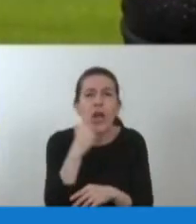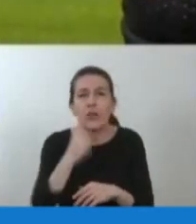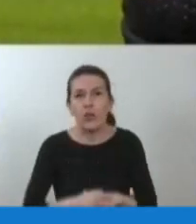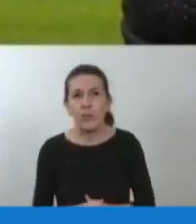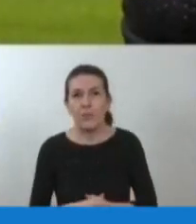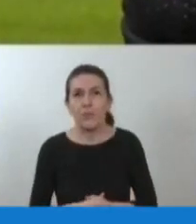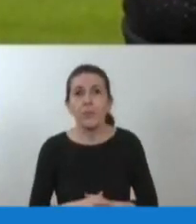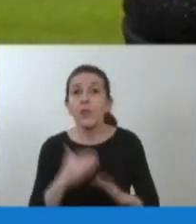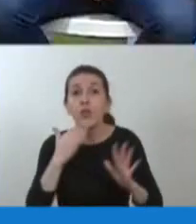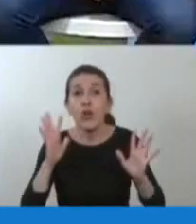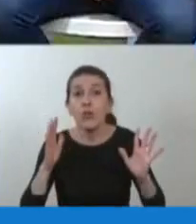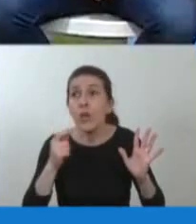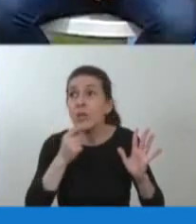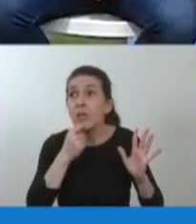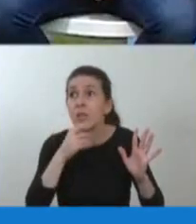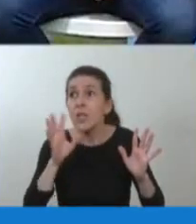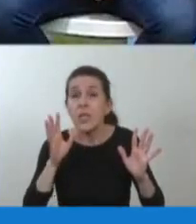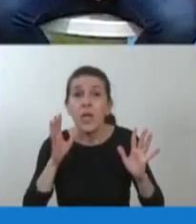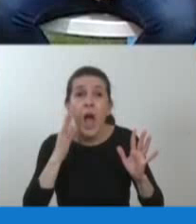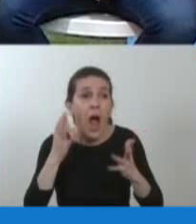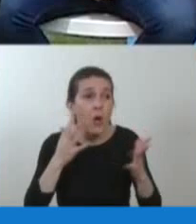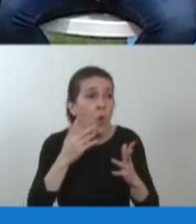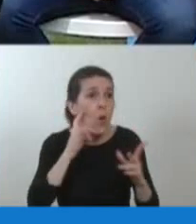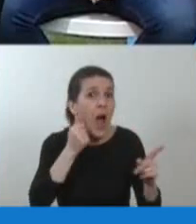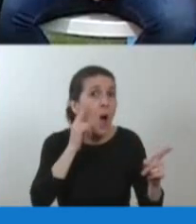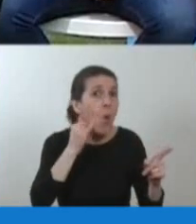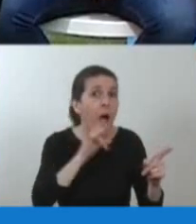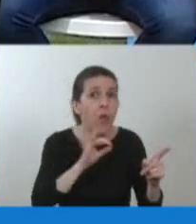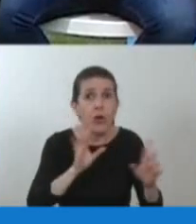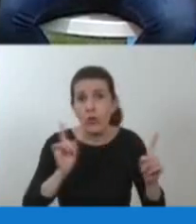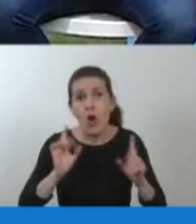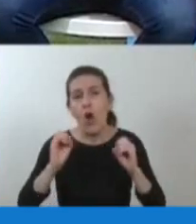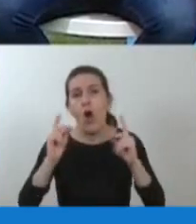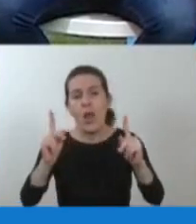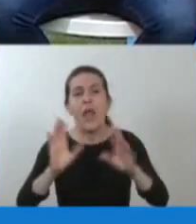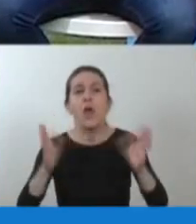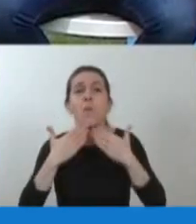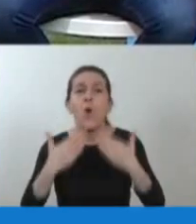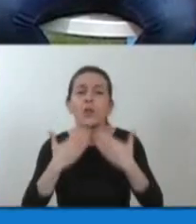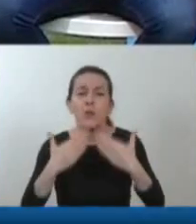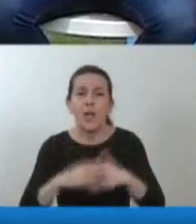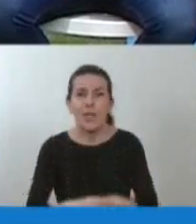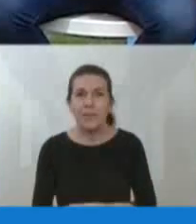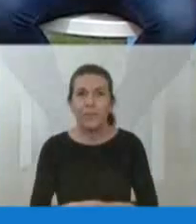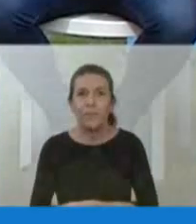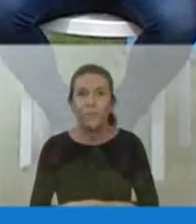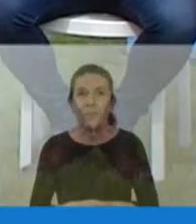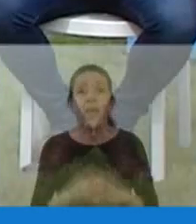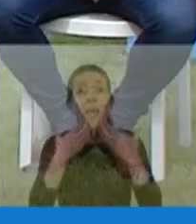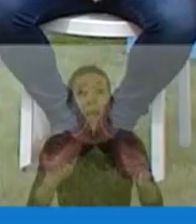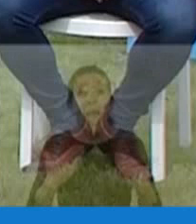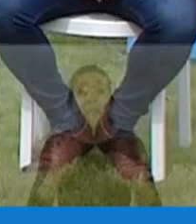no sé si ha jugado o no hay muchísimas muchísimas gracias gracias